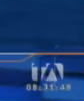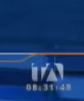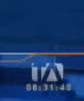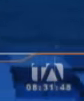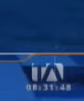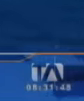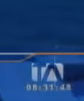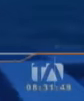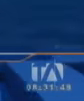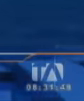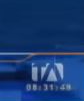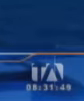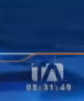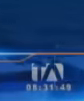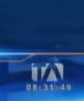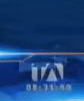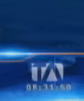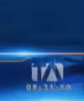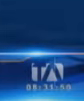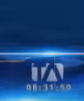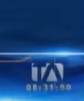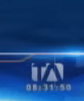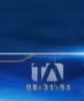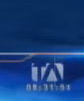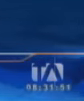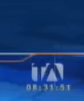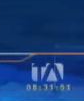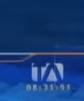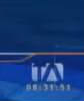SMS o WhatsApp a los siguientes números: